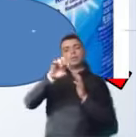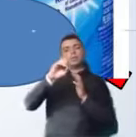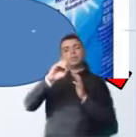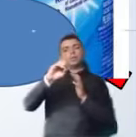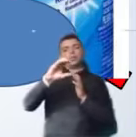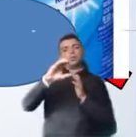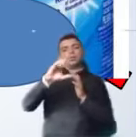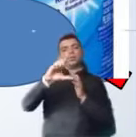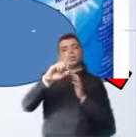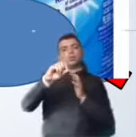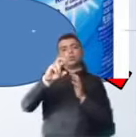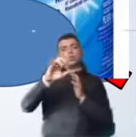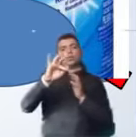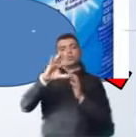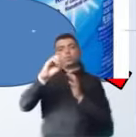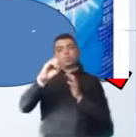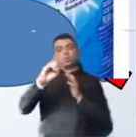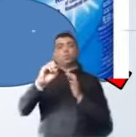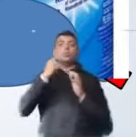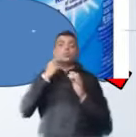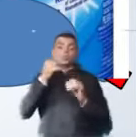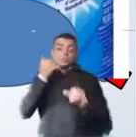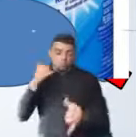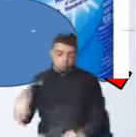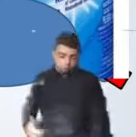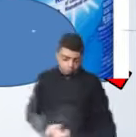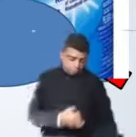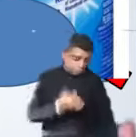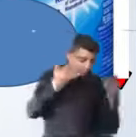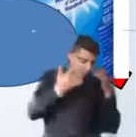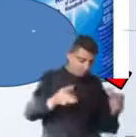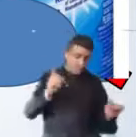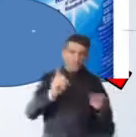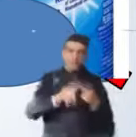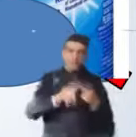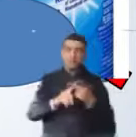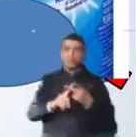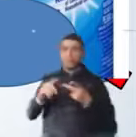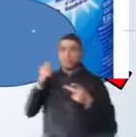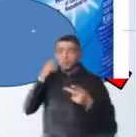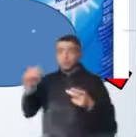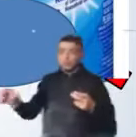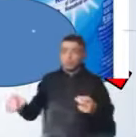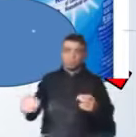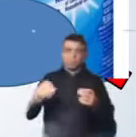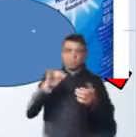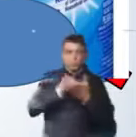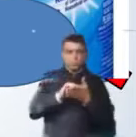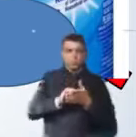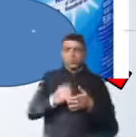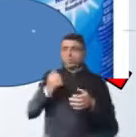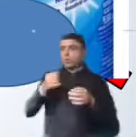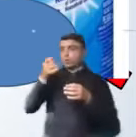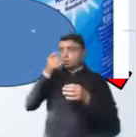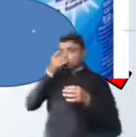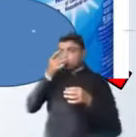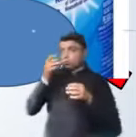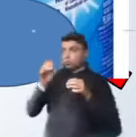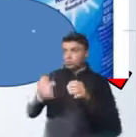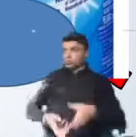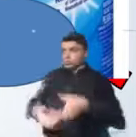para mantener los suelos limpios, obviamente no echarle hipoclorito al que está contagiado o al que tiene gripa,